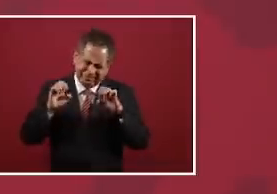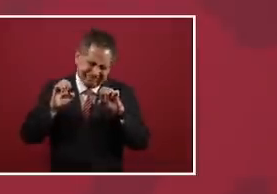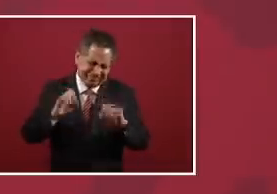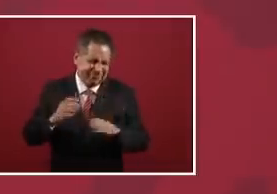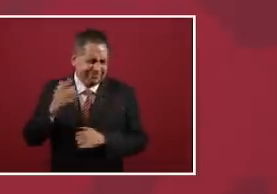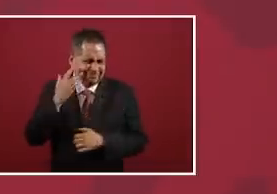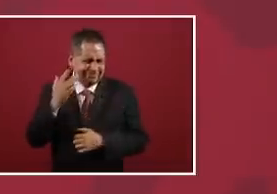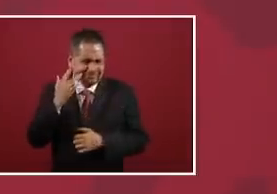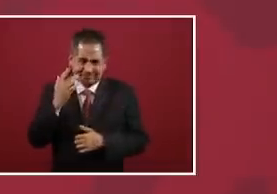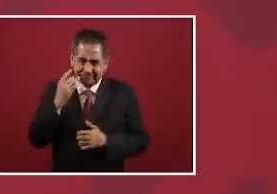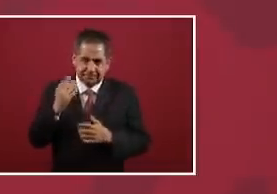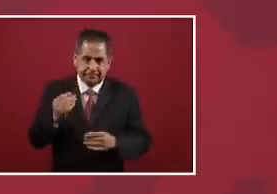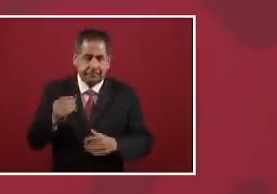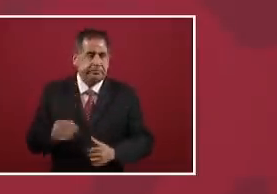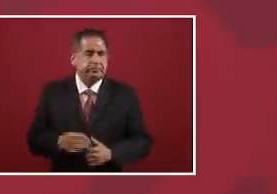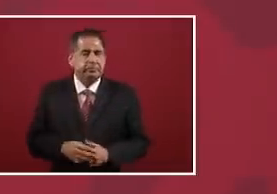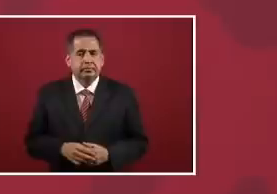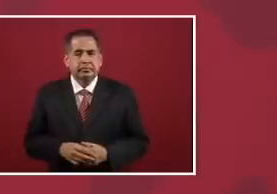lujosísimo,